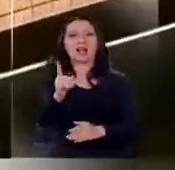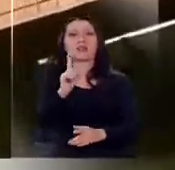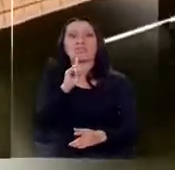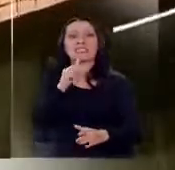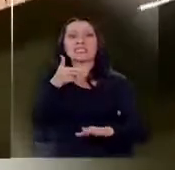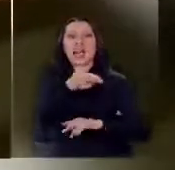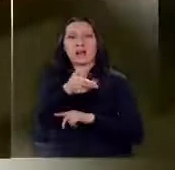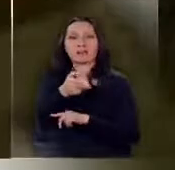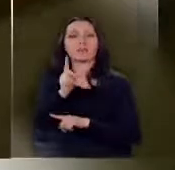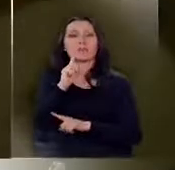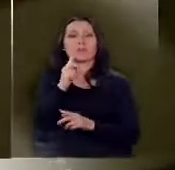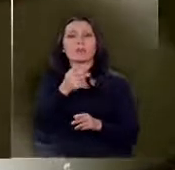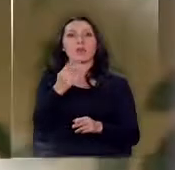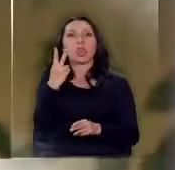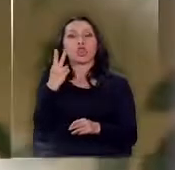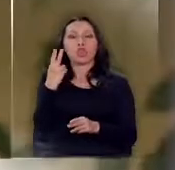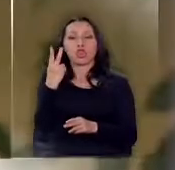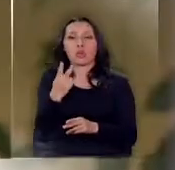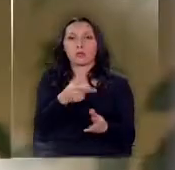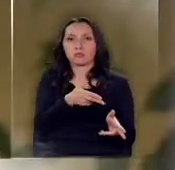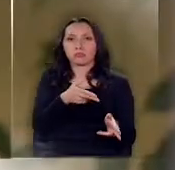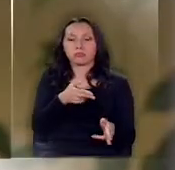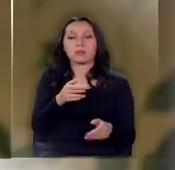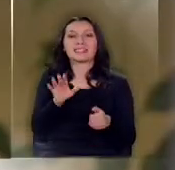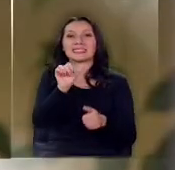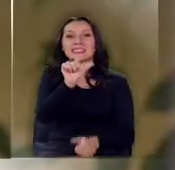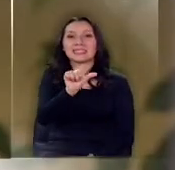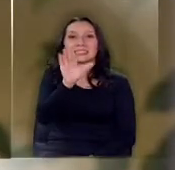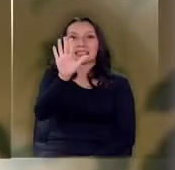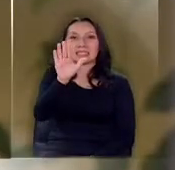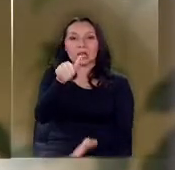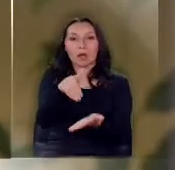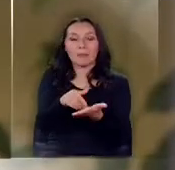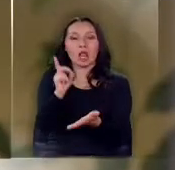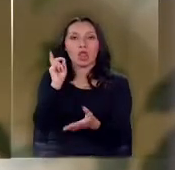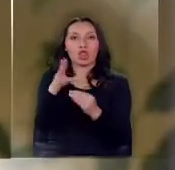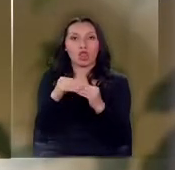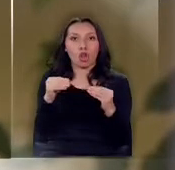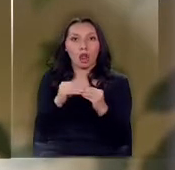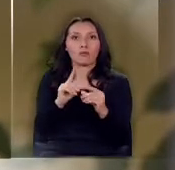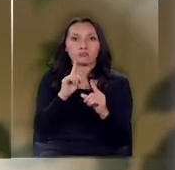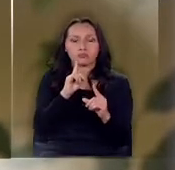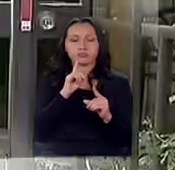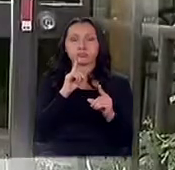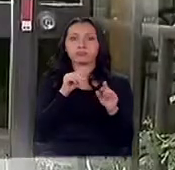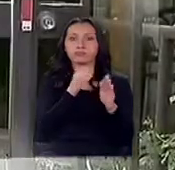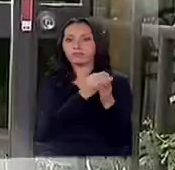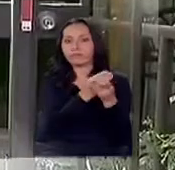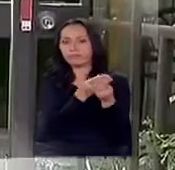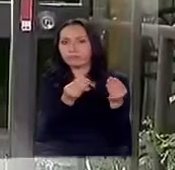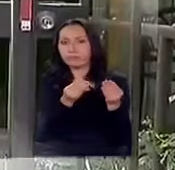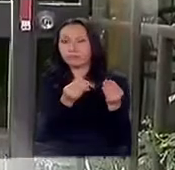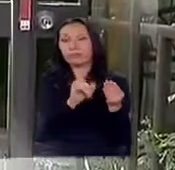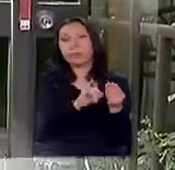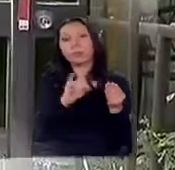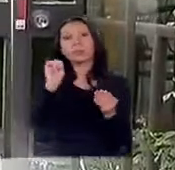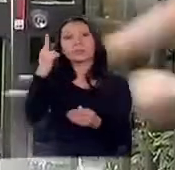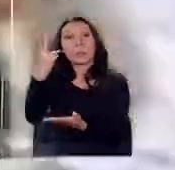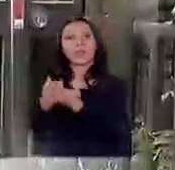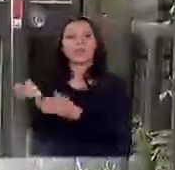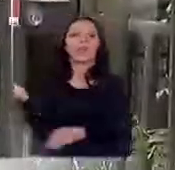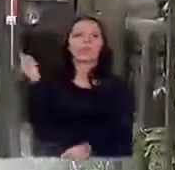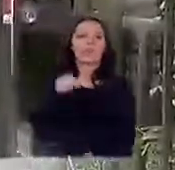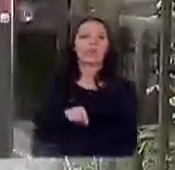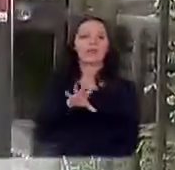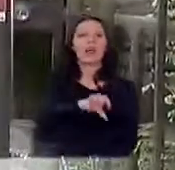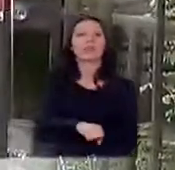armamento. Hablamos de una pistola, dos revólveres y nada menos que $65,000 en efectivo. En una segunda ocasión regresan y retiran